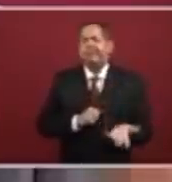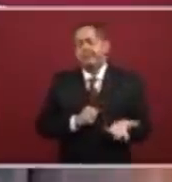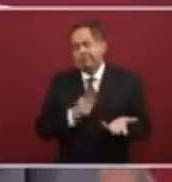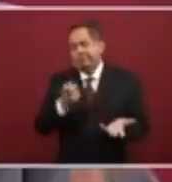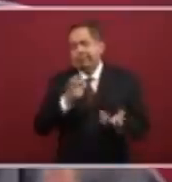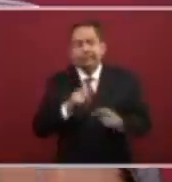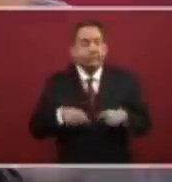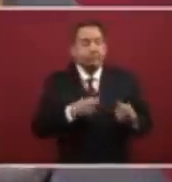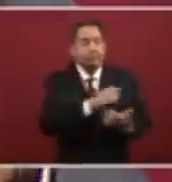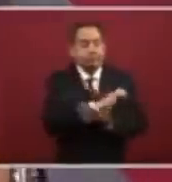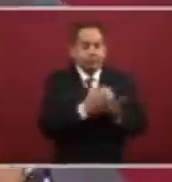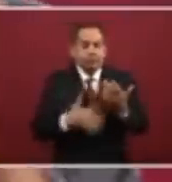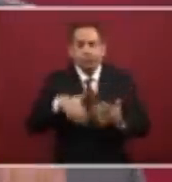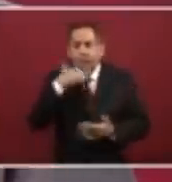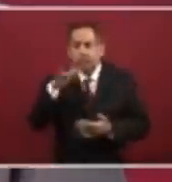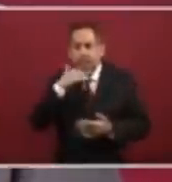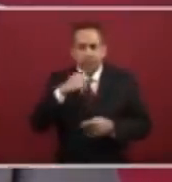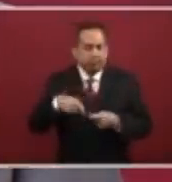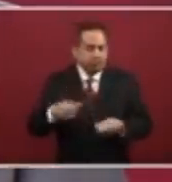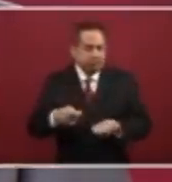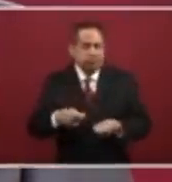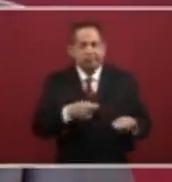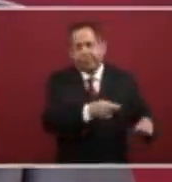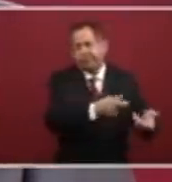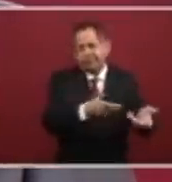y por la corrupción les daban el contrato.